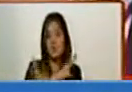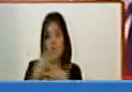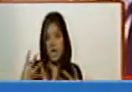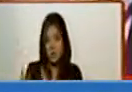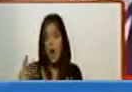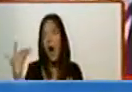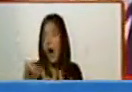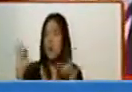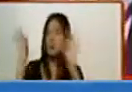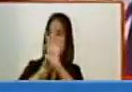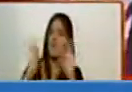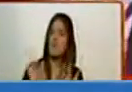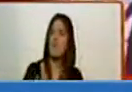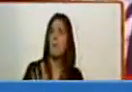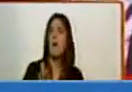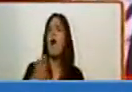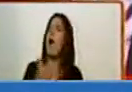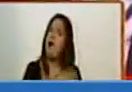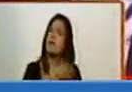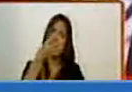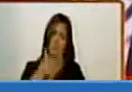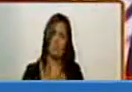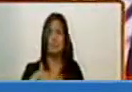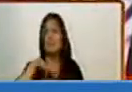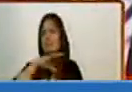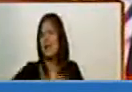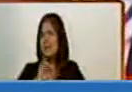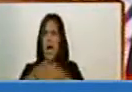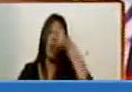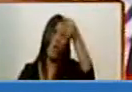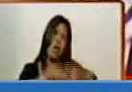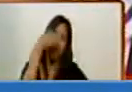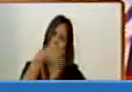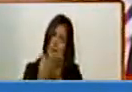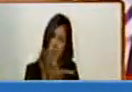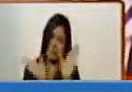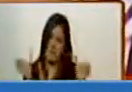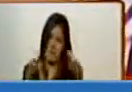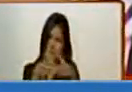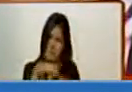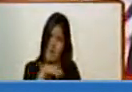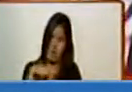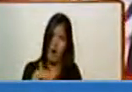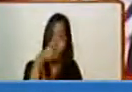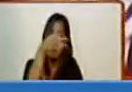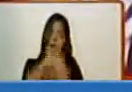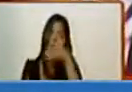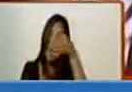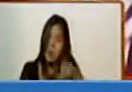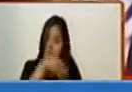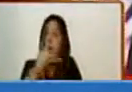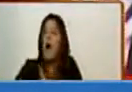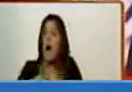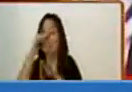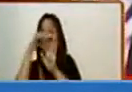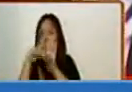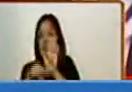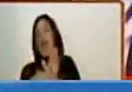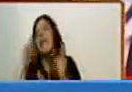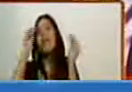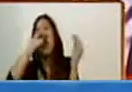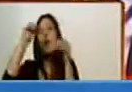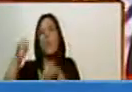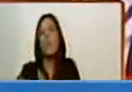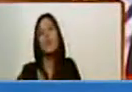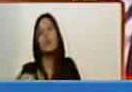Hay un mecanismo, como he explicado suficientemente en la reunión privada, que fija las reglas, el Acuerdo de Ginebra, firmado